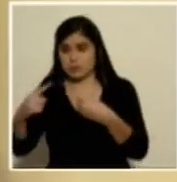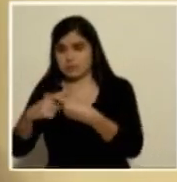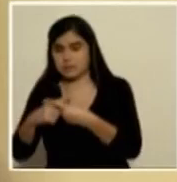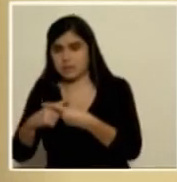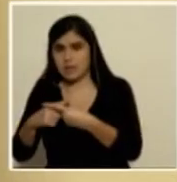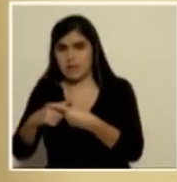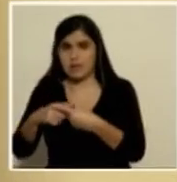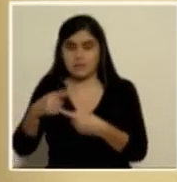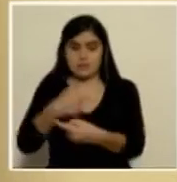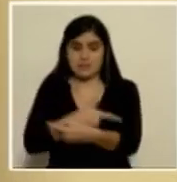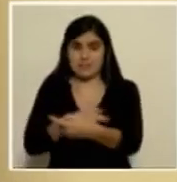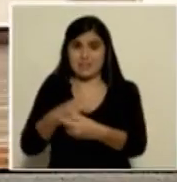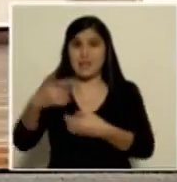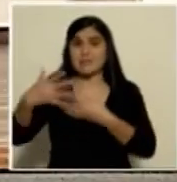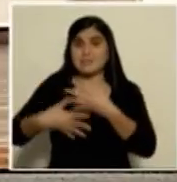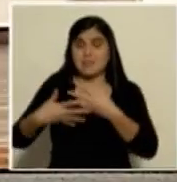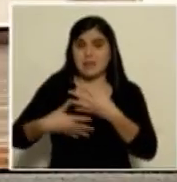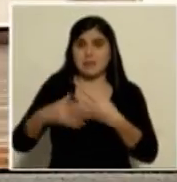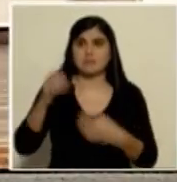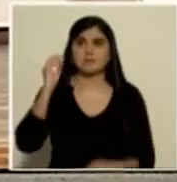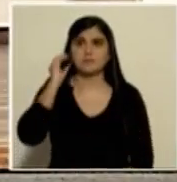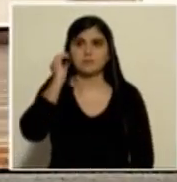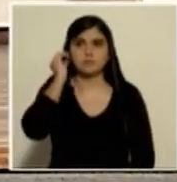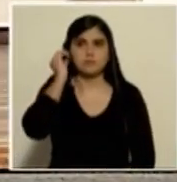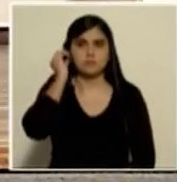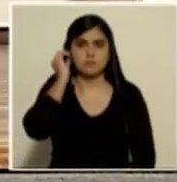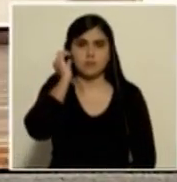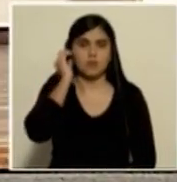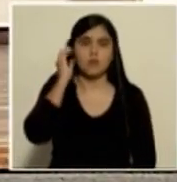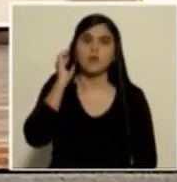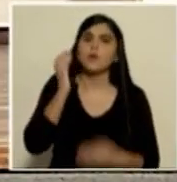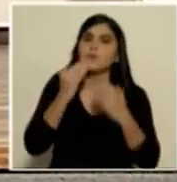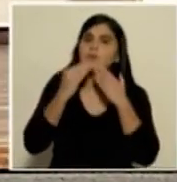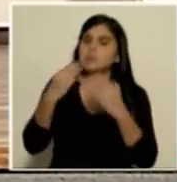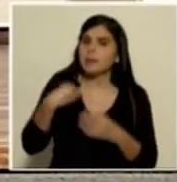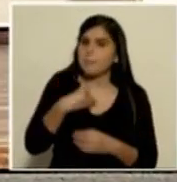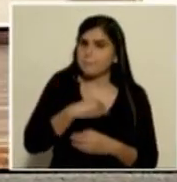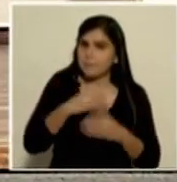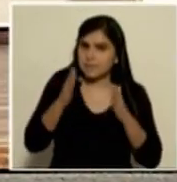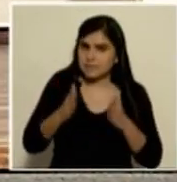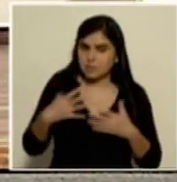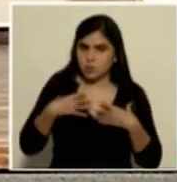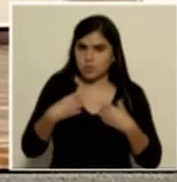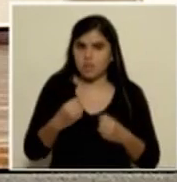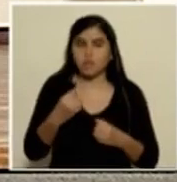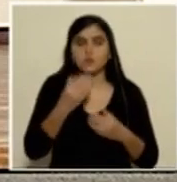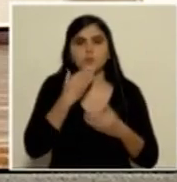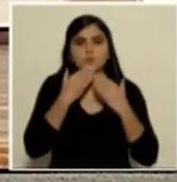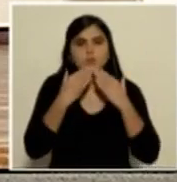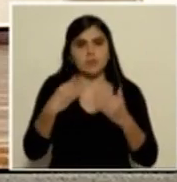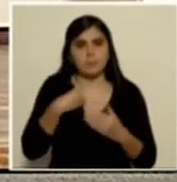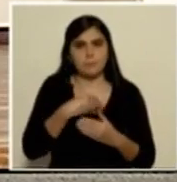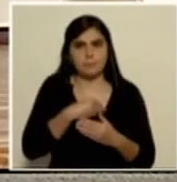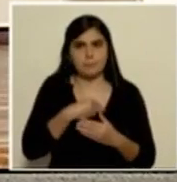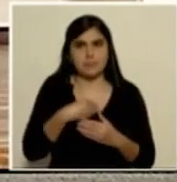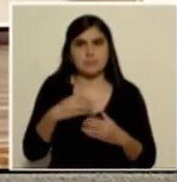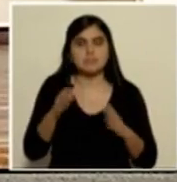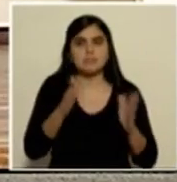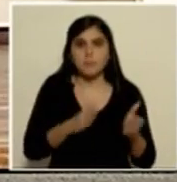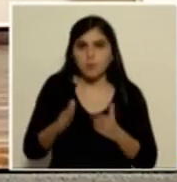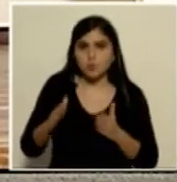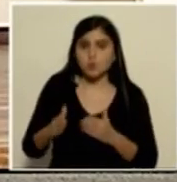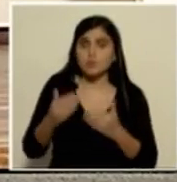sangre. Muchas gracias, señor Ministro de Salud. Muchas gracias a doña Pilar Garrido, así como el presidente de la Comisión Nacional de Emergencias. Muchas gracias a ustedes por